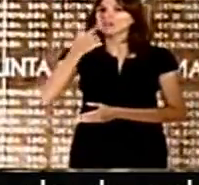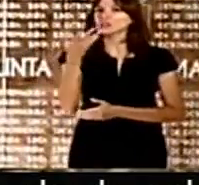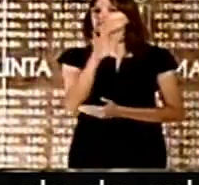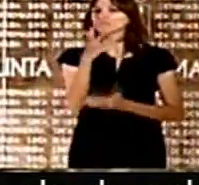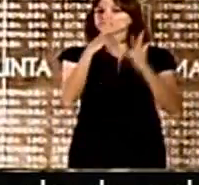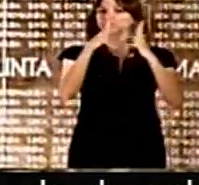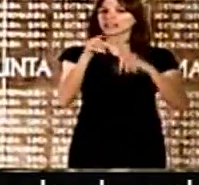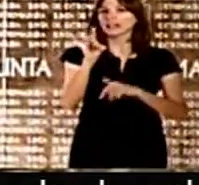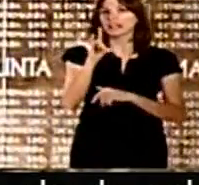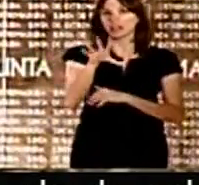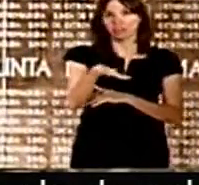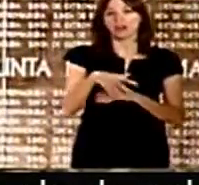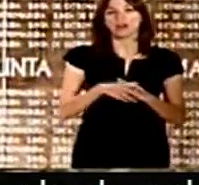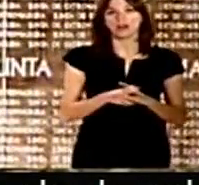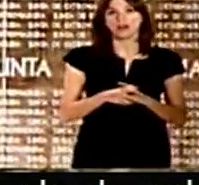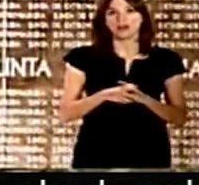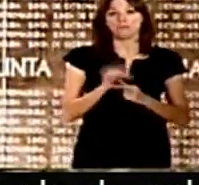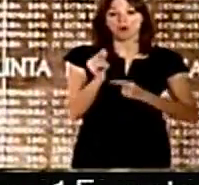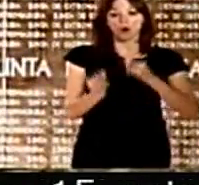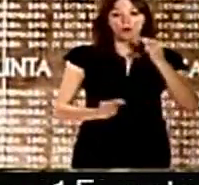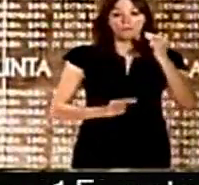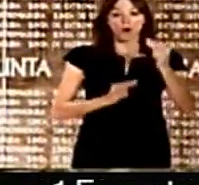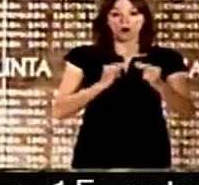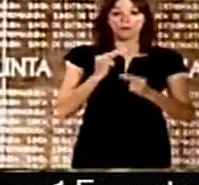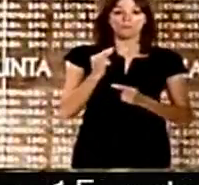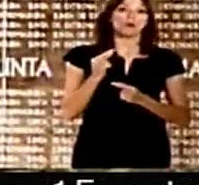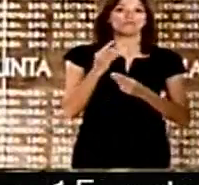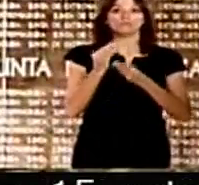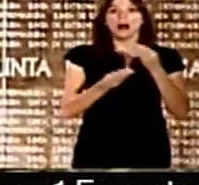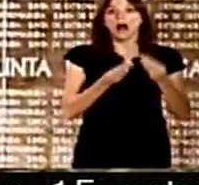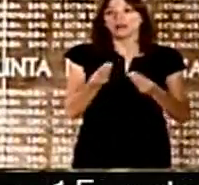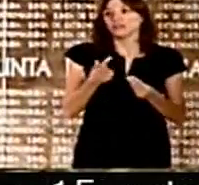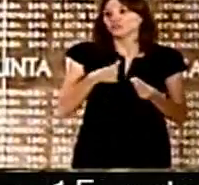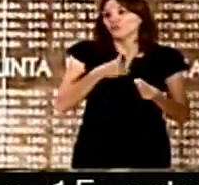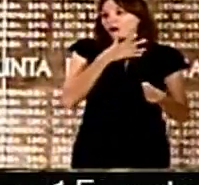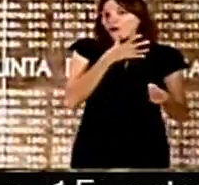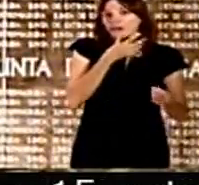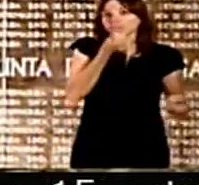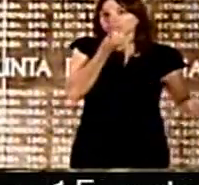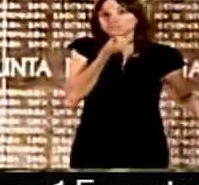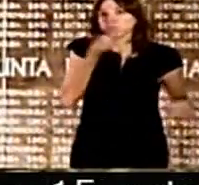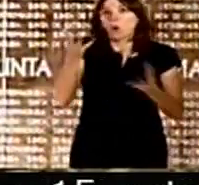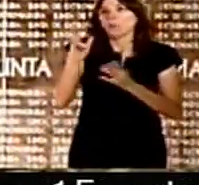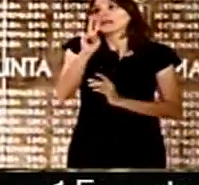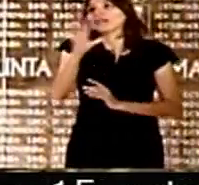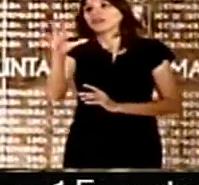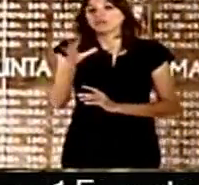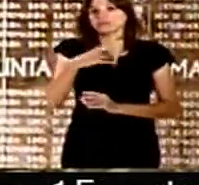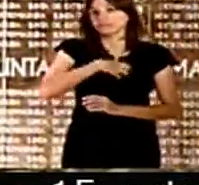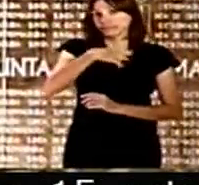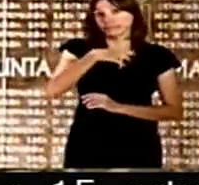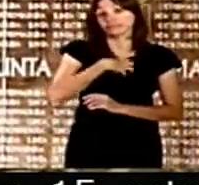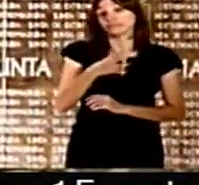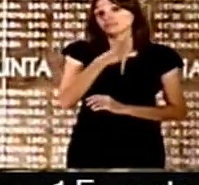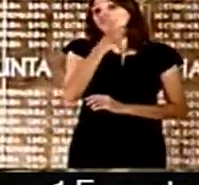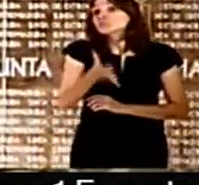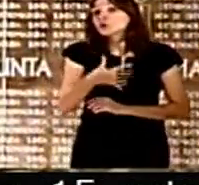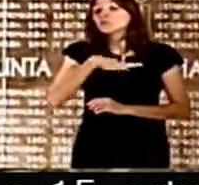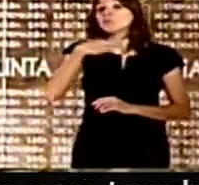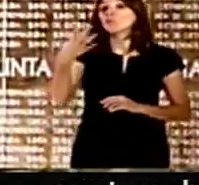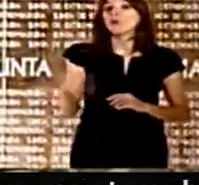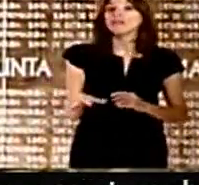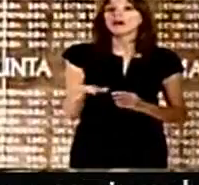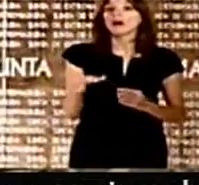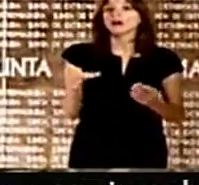15, y esto se va haciendo como cuentagotas, de tal manera que no estoy en disposición de decirle en estos momentos son 25, porque también se puede dar la